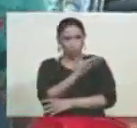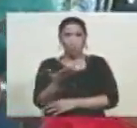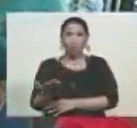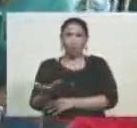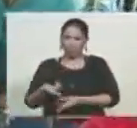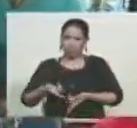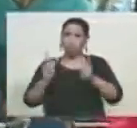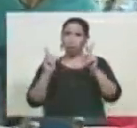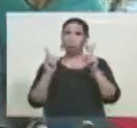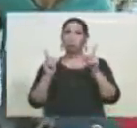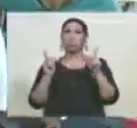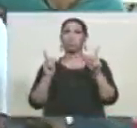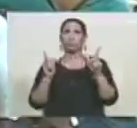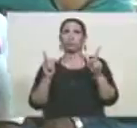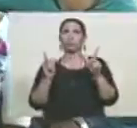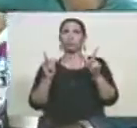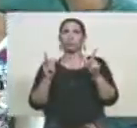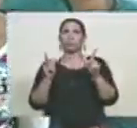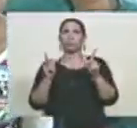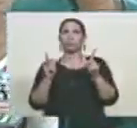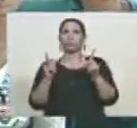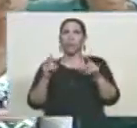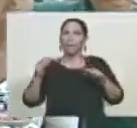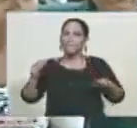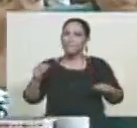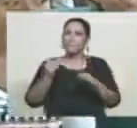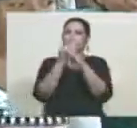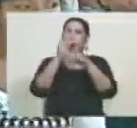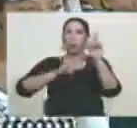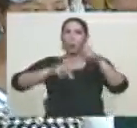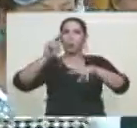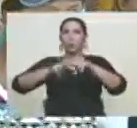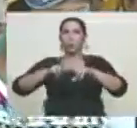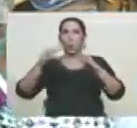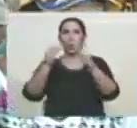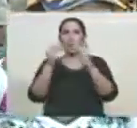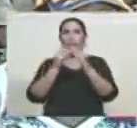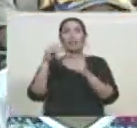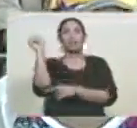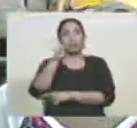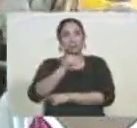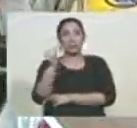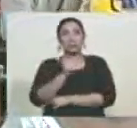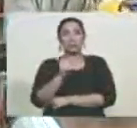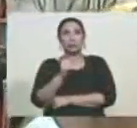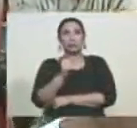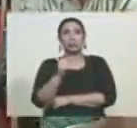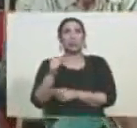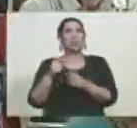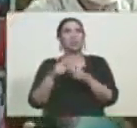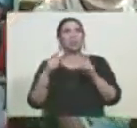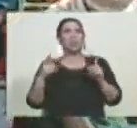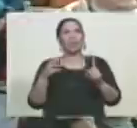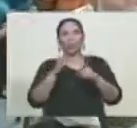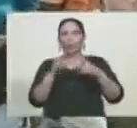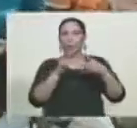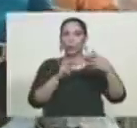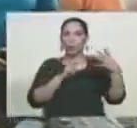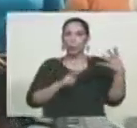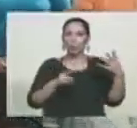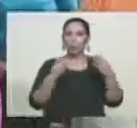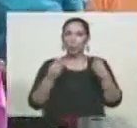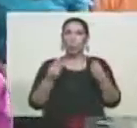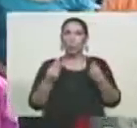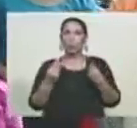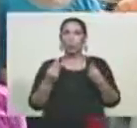que le paren la construcción de su casa? Yo le aseguro, sí, epa. Pero para que esos recursos sean